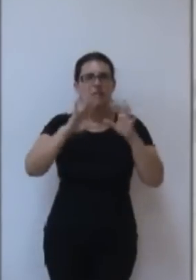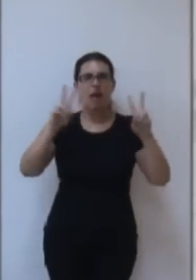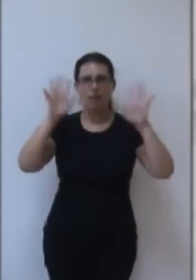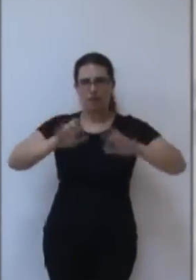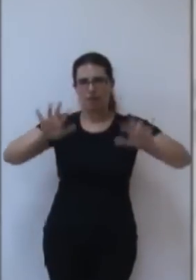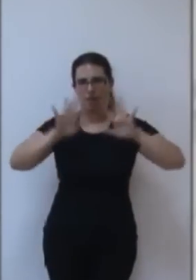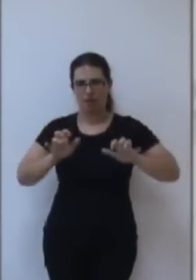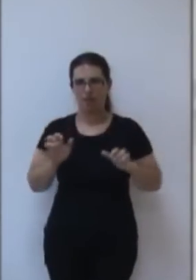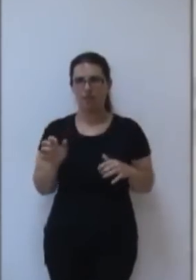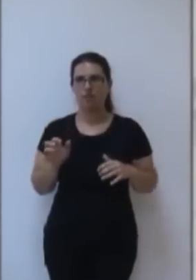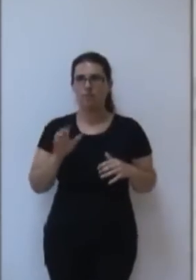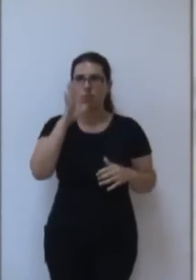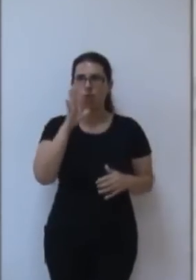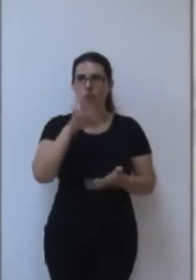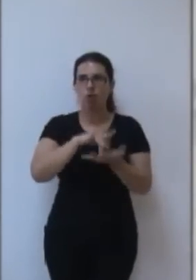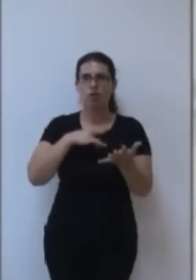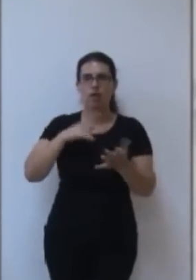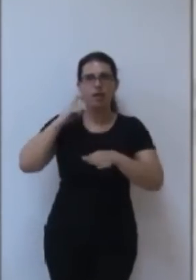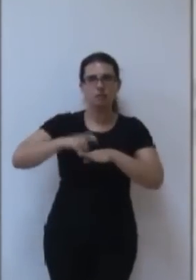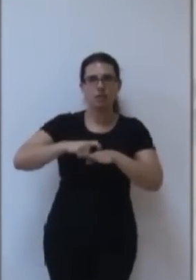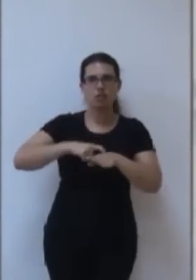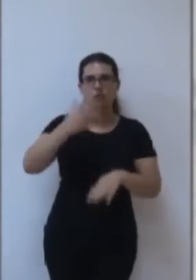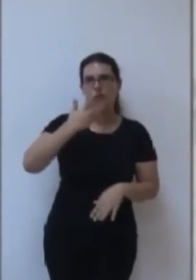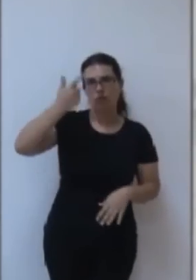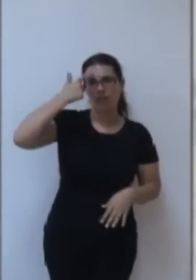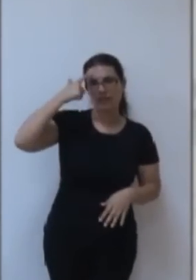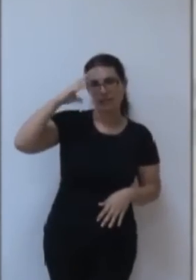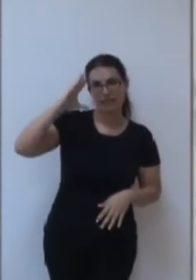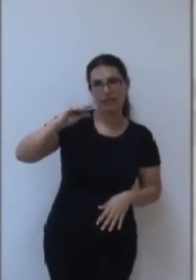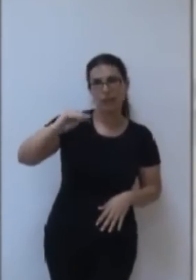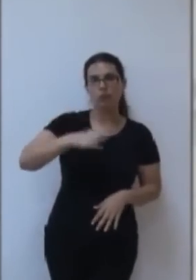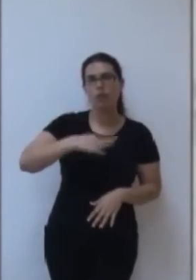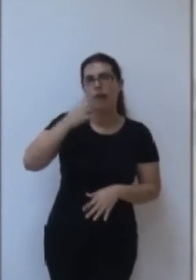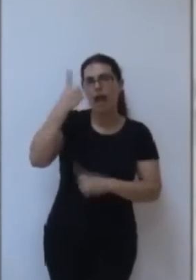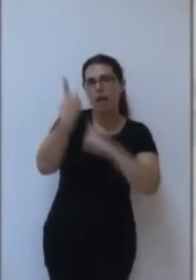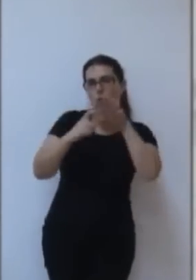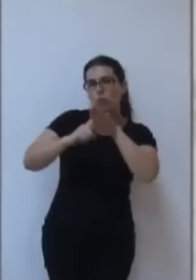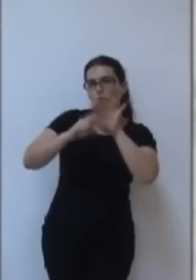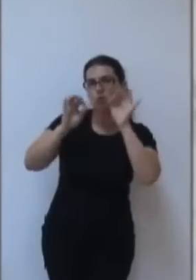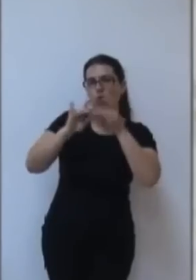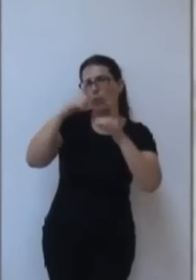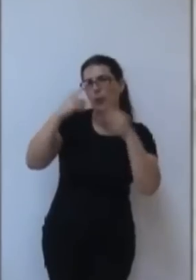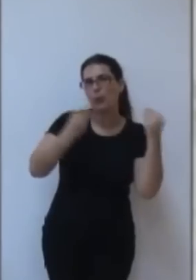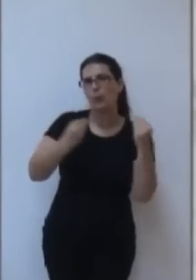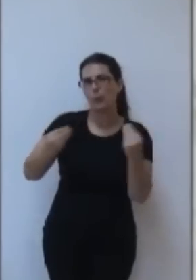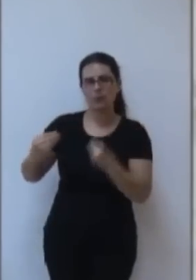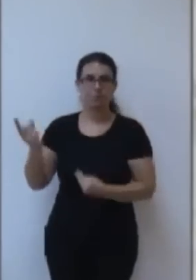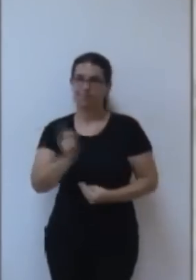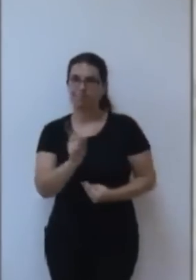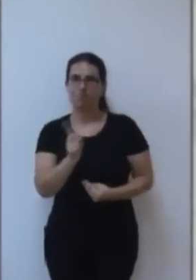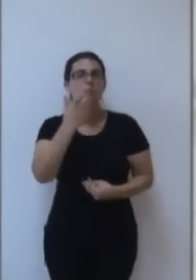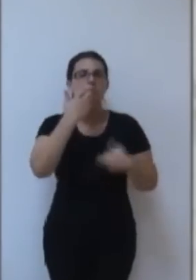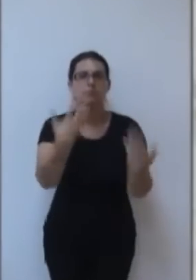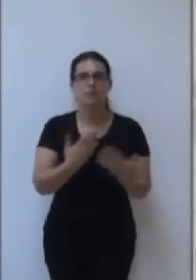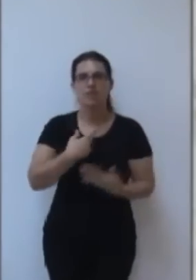porque ahí puede haber aspectos cognitivos que no tenga bien formados. Por ejemplo, puede tener dificultades